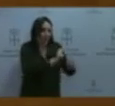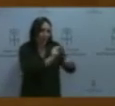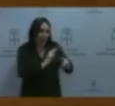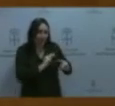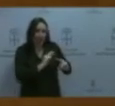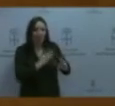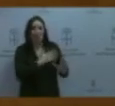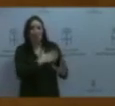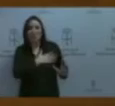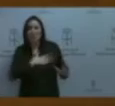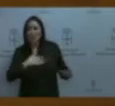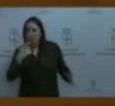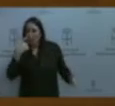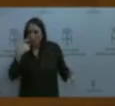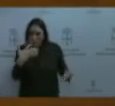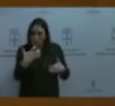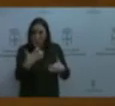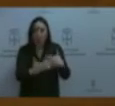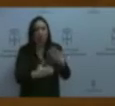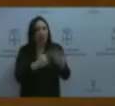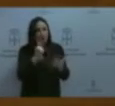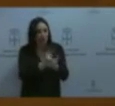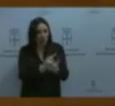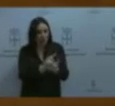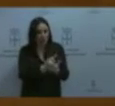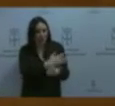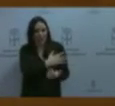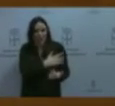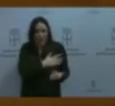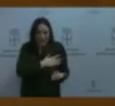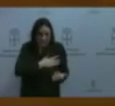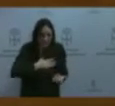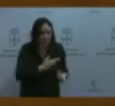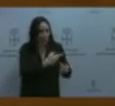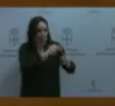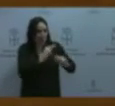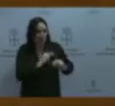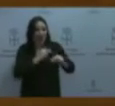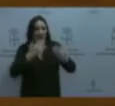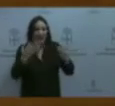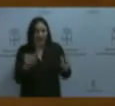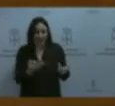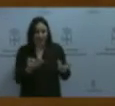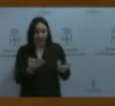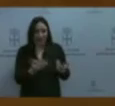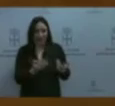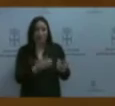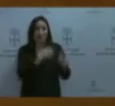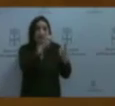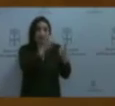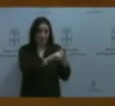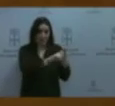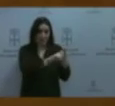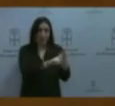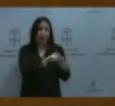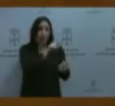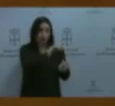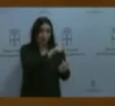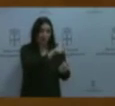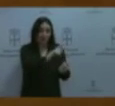remarcar otra vez las cuestiones que me gustaría que me contestara. ¿Está dispuesto a